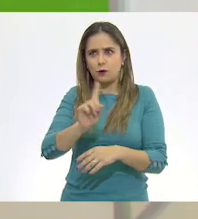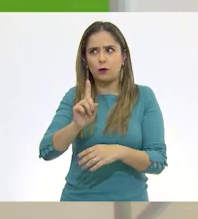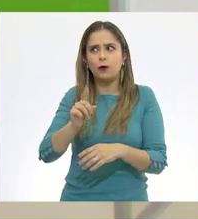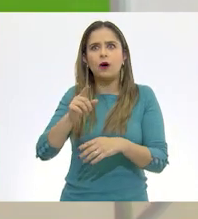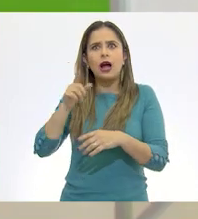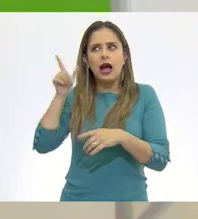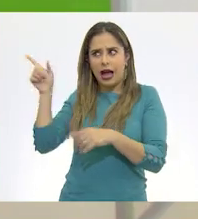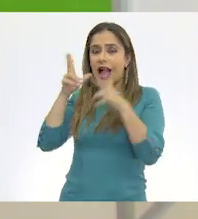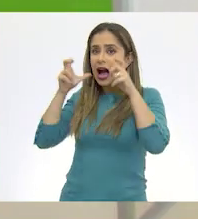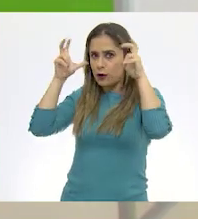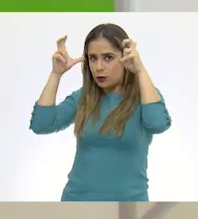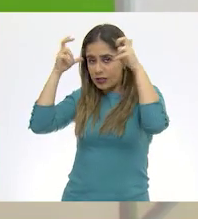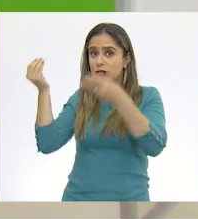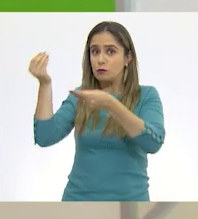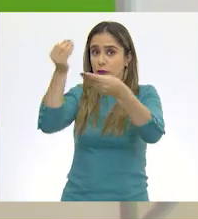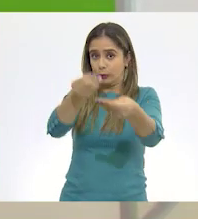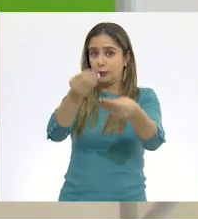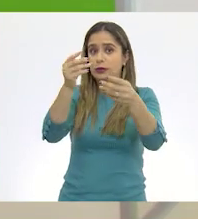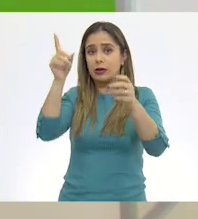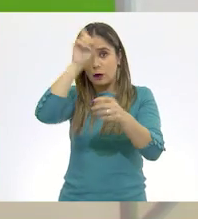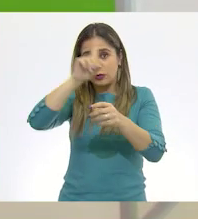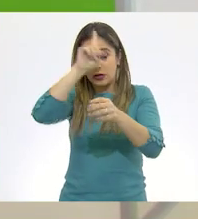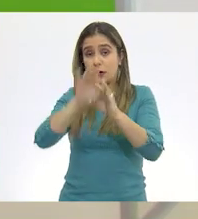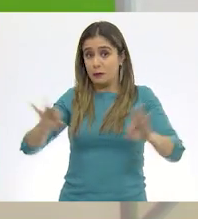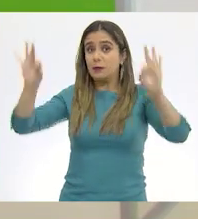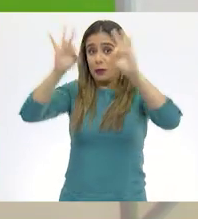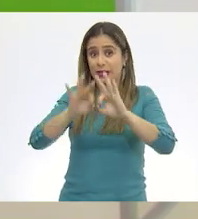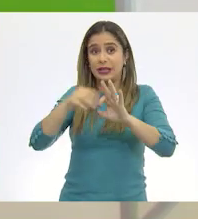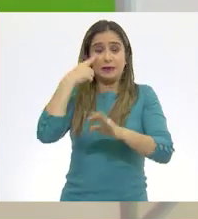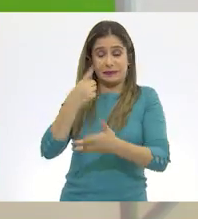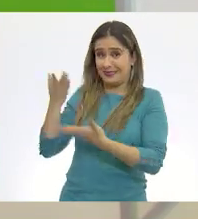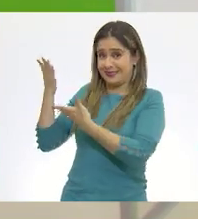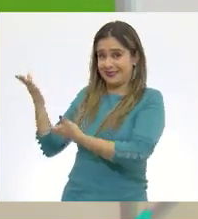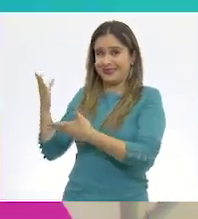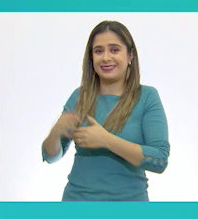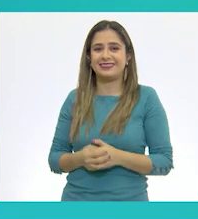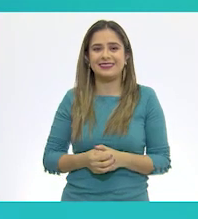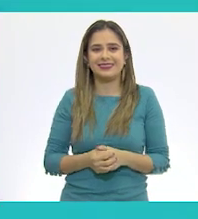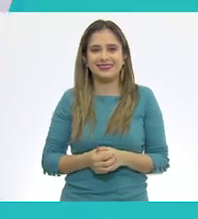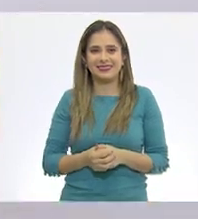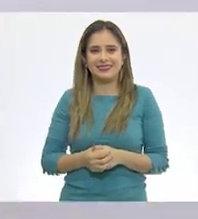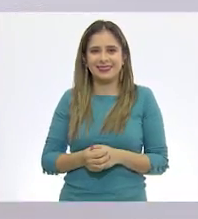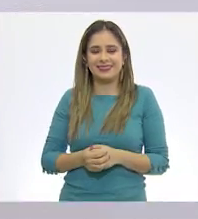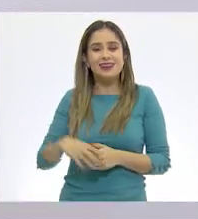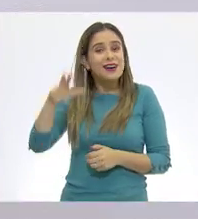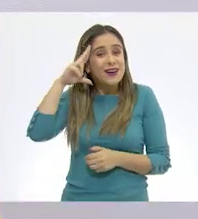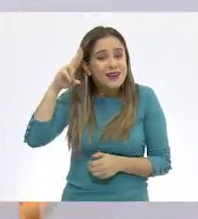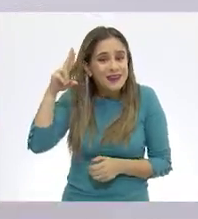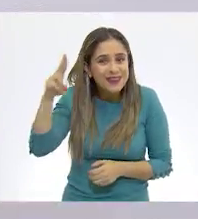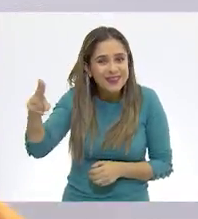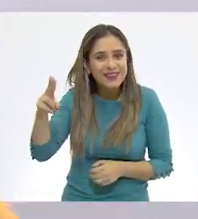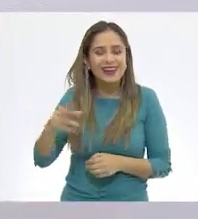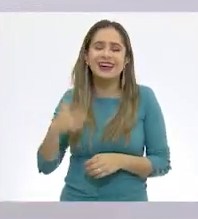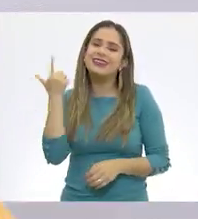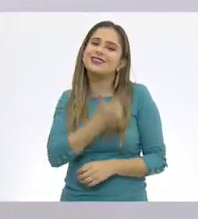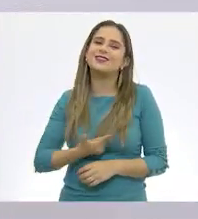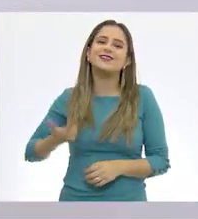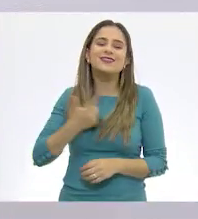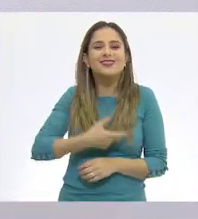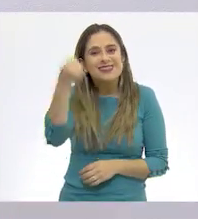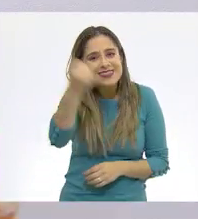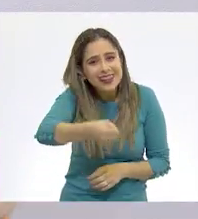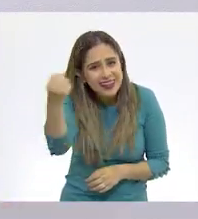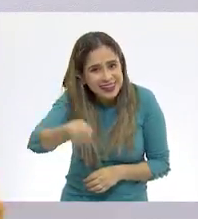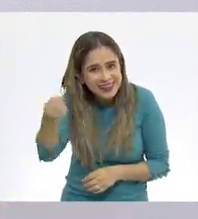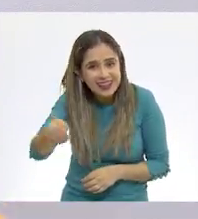amigo Ajolisto, que tiene algo muy importante que decirnos. Adelante, Ajolisto. ¡Hola! ¡Qué gusto